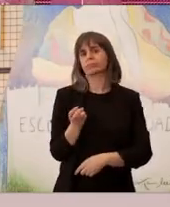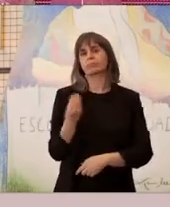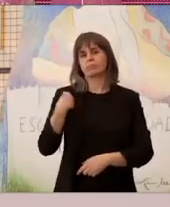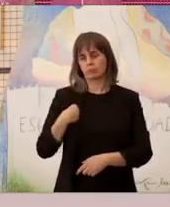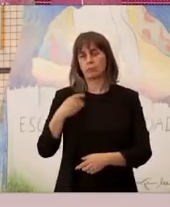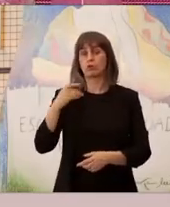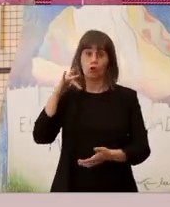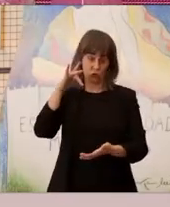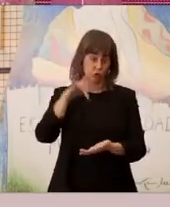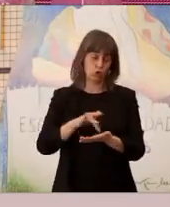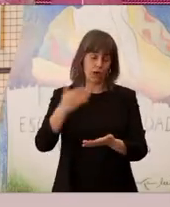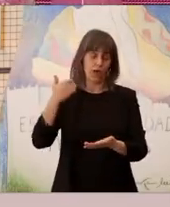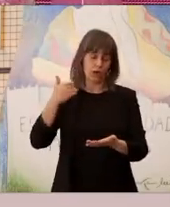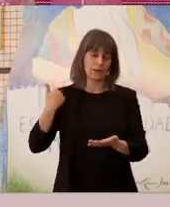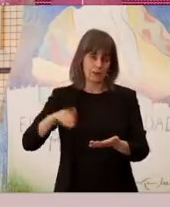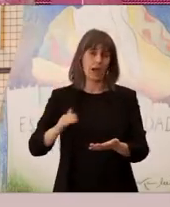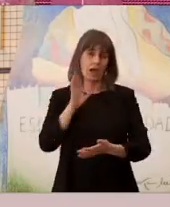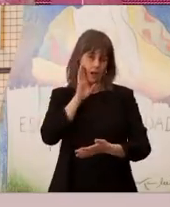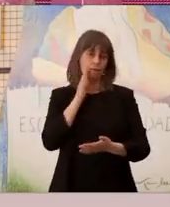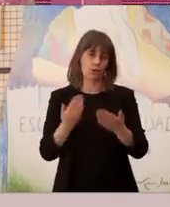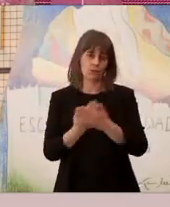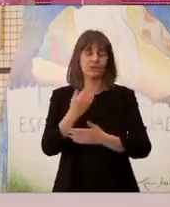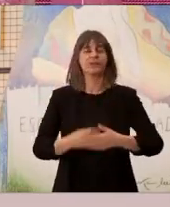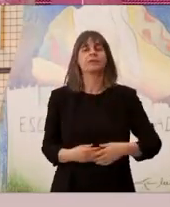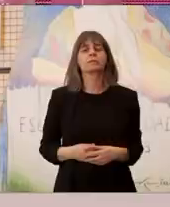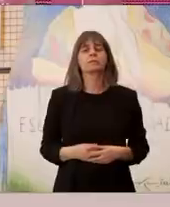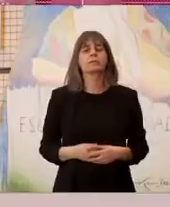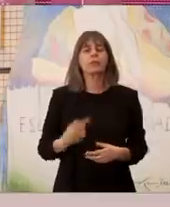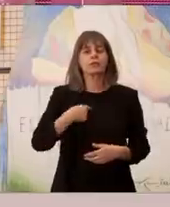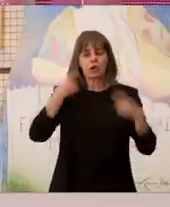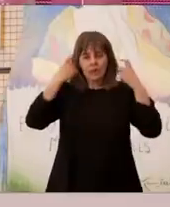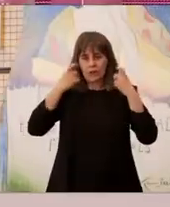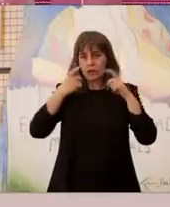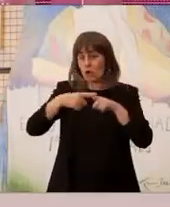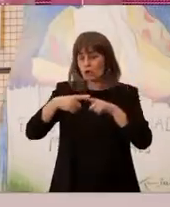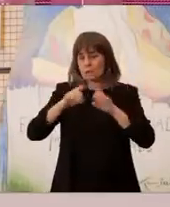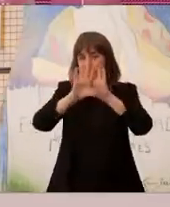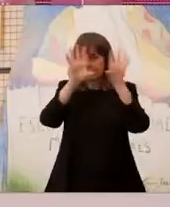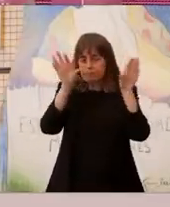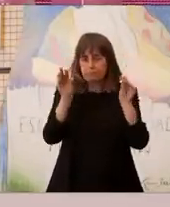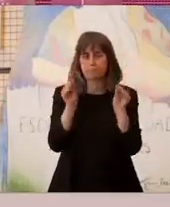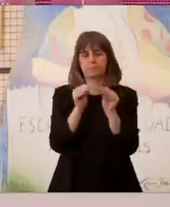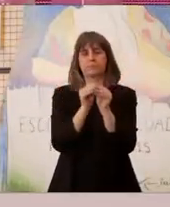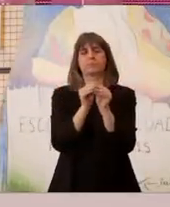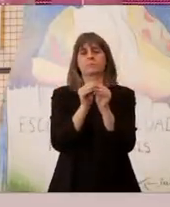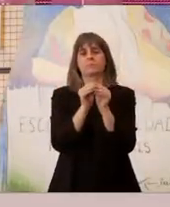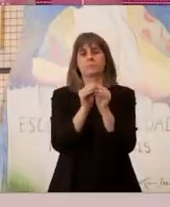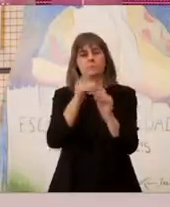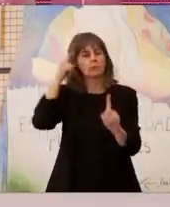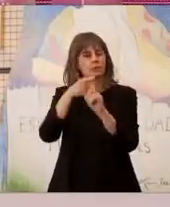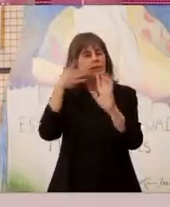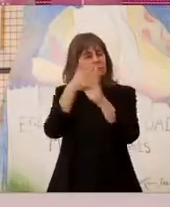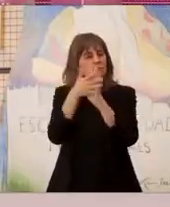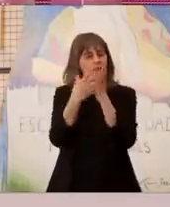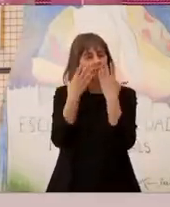Ya esta mañana y tratando quizás de sintetizarlos para que entendamos de qué va todo